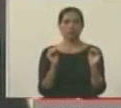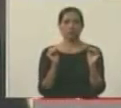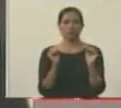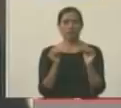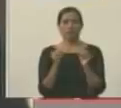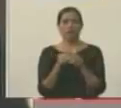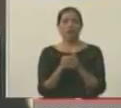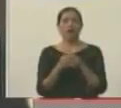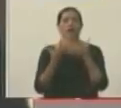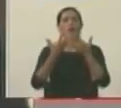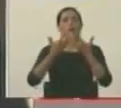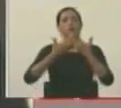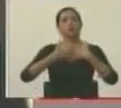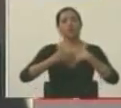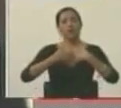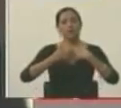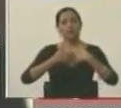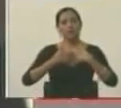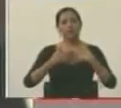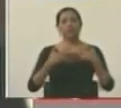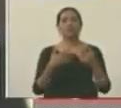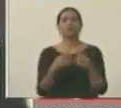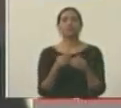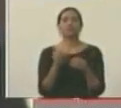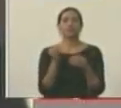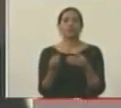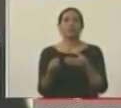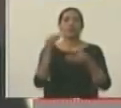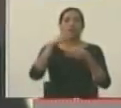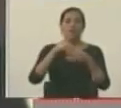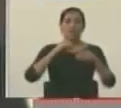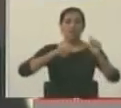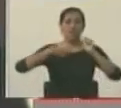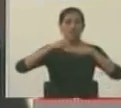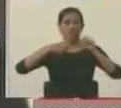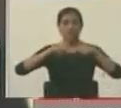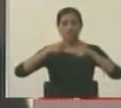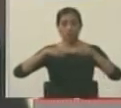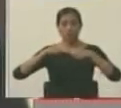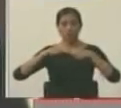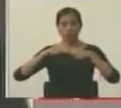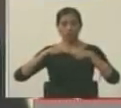los fabricantes, importadores y vendedores